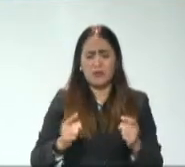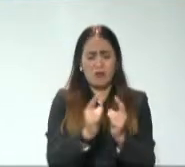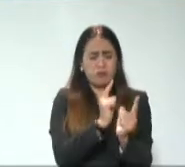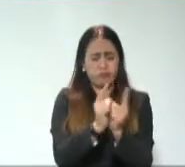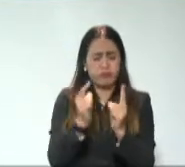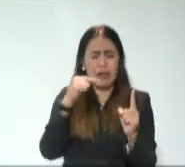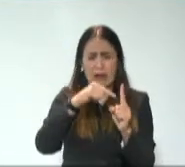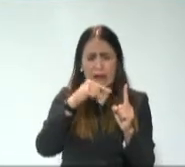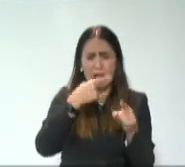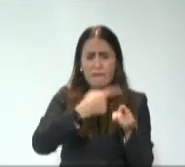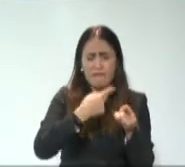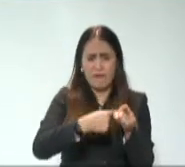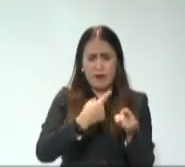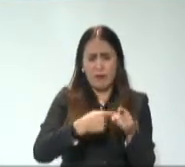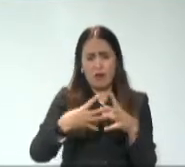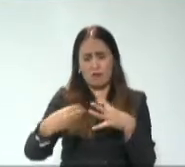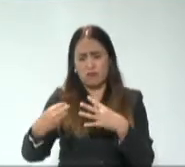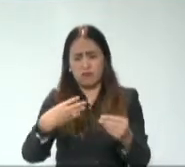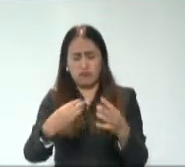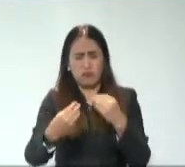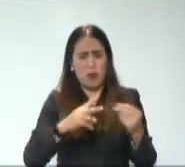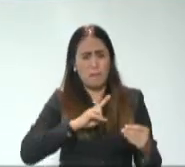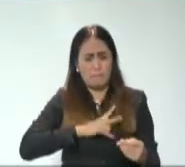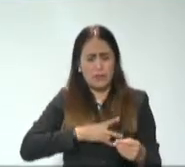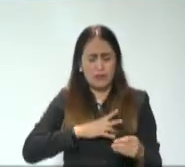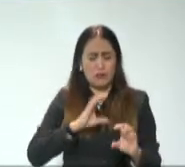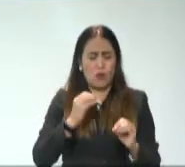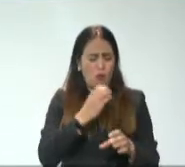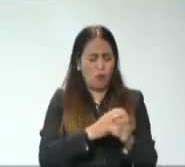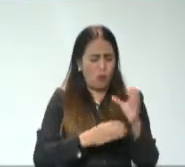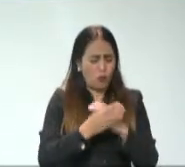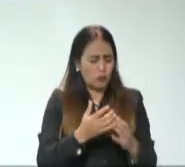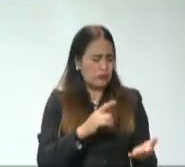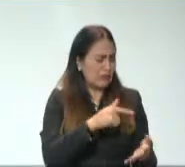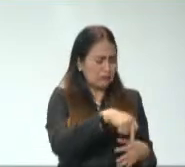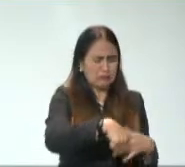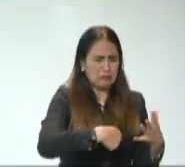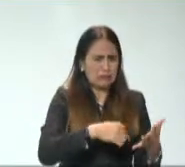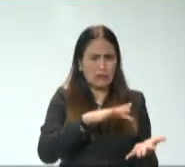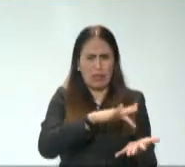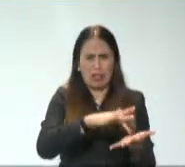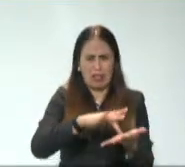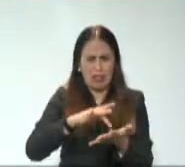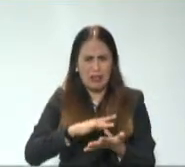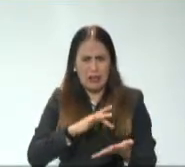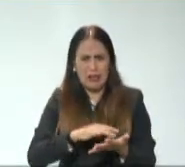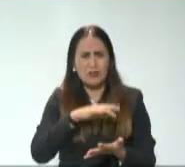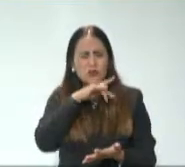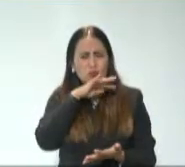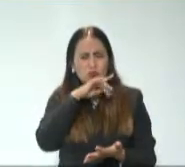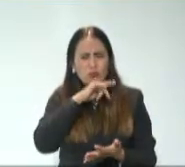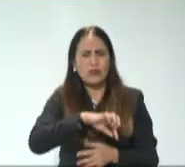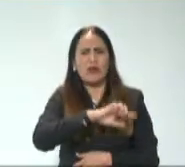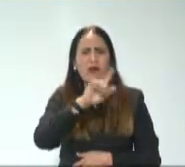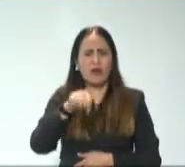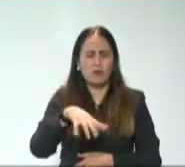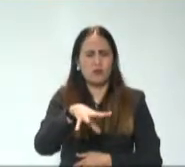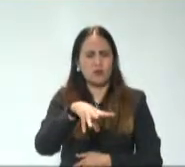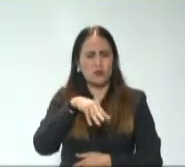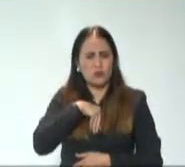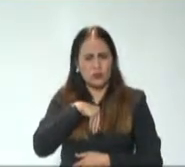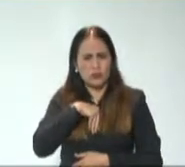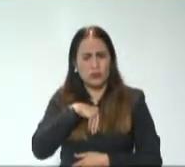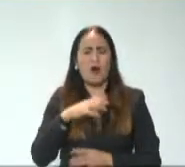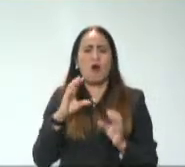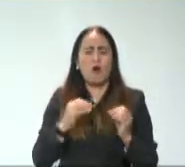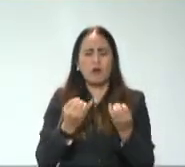infectadas por el virus o por tocar objetos o superficies que rodeaban a dichas personas y llevarse